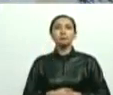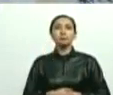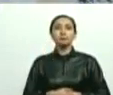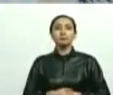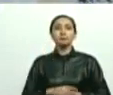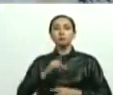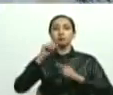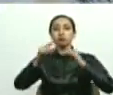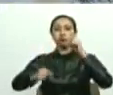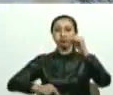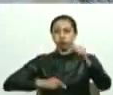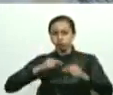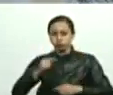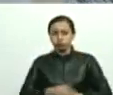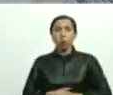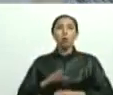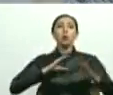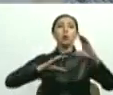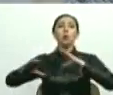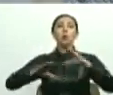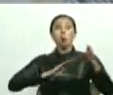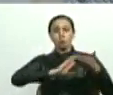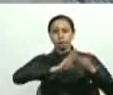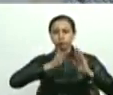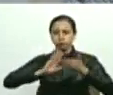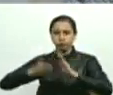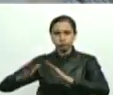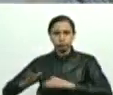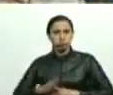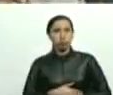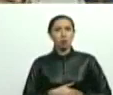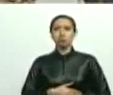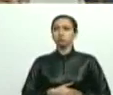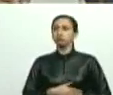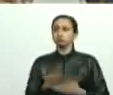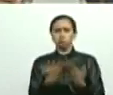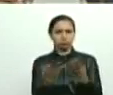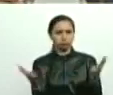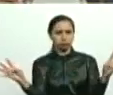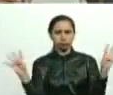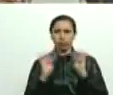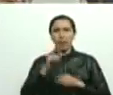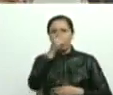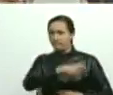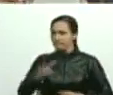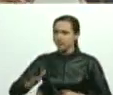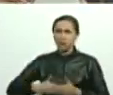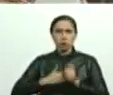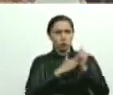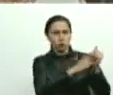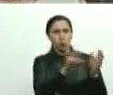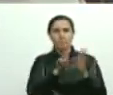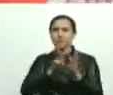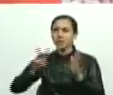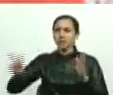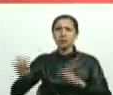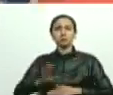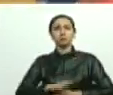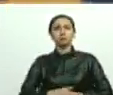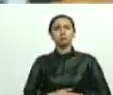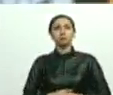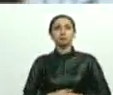comunicarse con su comunidad, sus alrededores, sus militantes, sus vecinos, sus vecinas, ¿verdad?